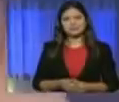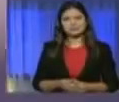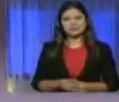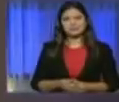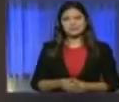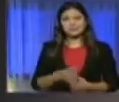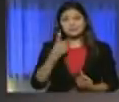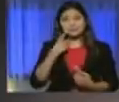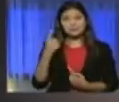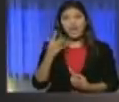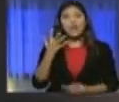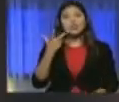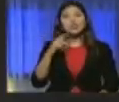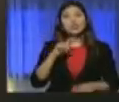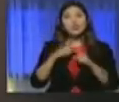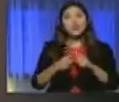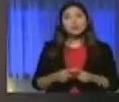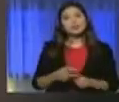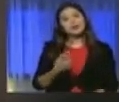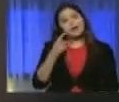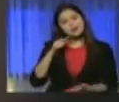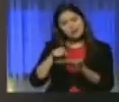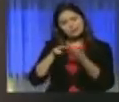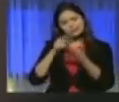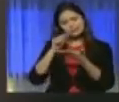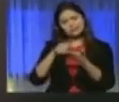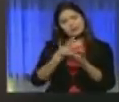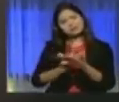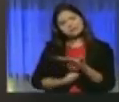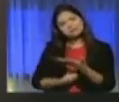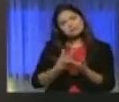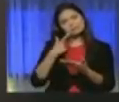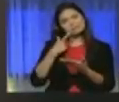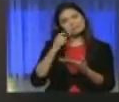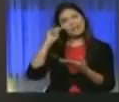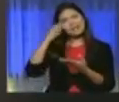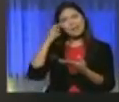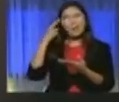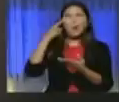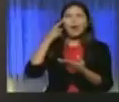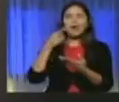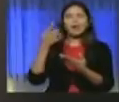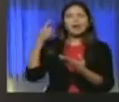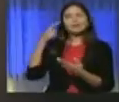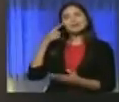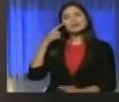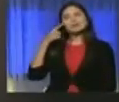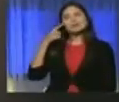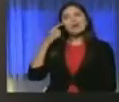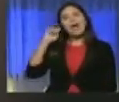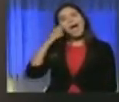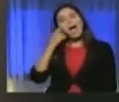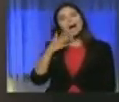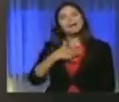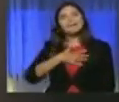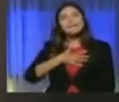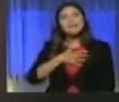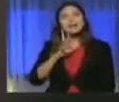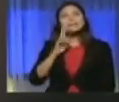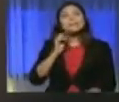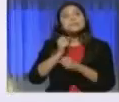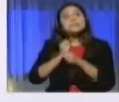Aquí está el número de... Esto me da mucha nostalgia a mí, ¿vale? Me recuerda aquellos años. Espero,